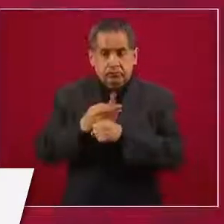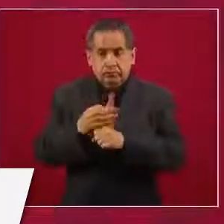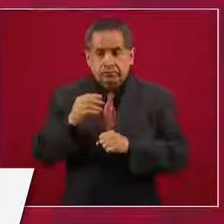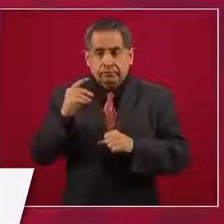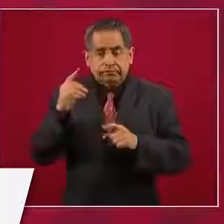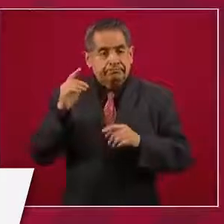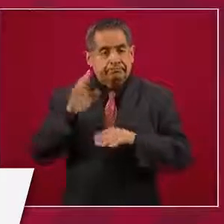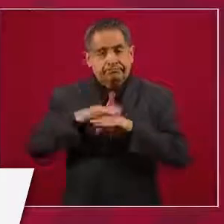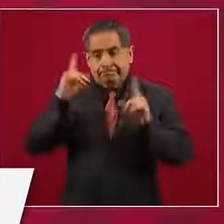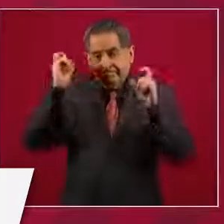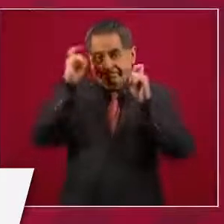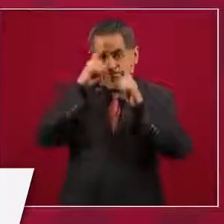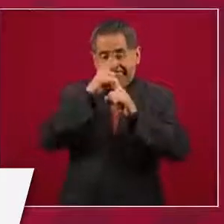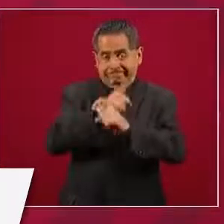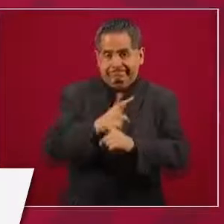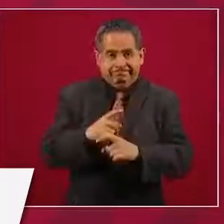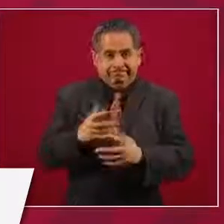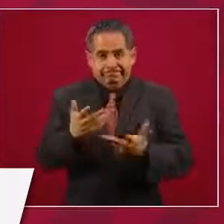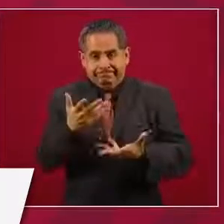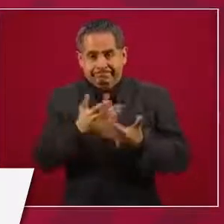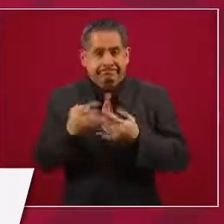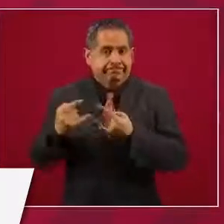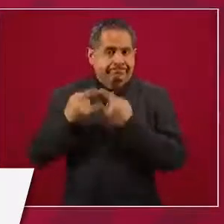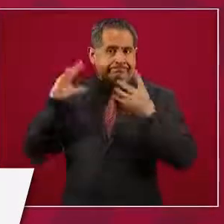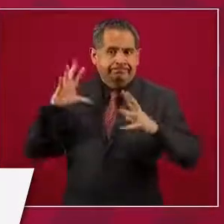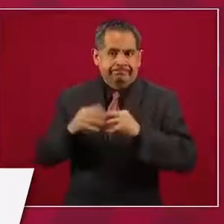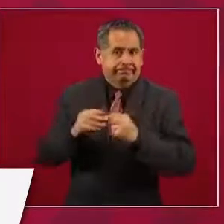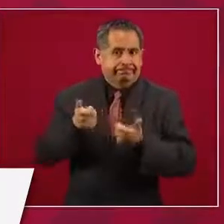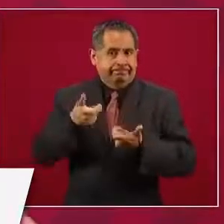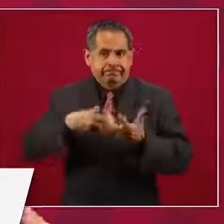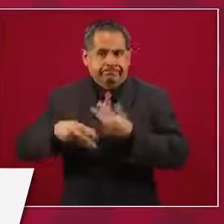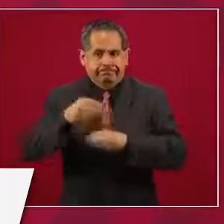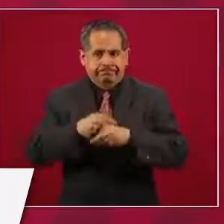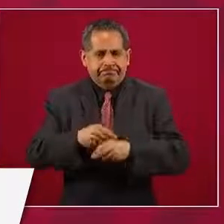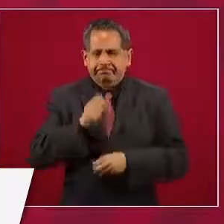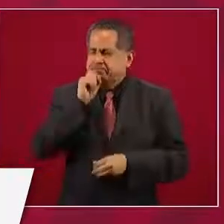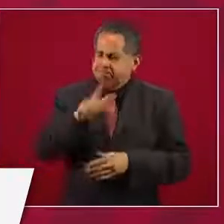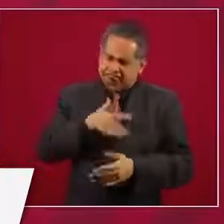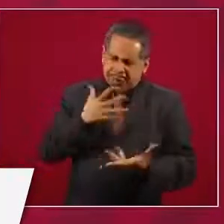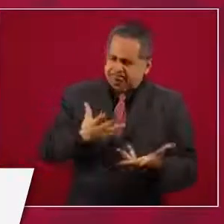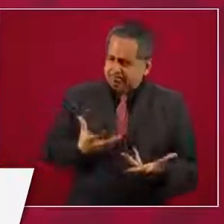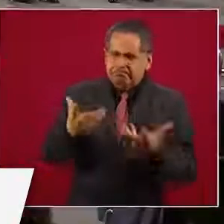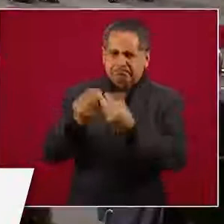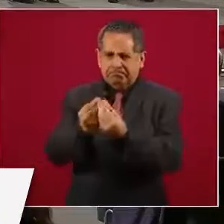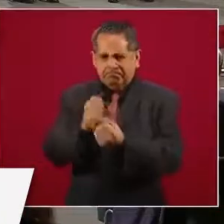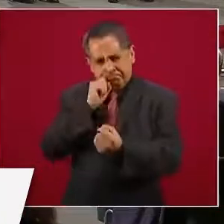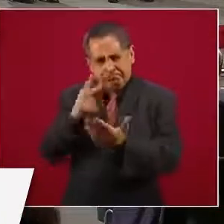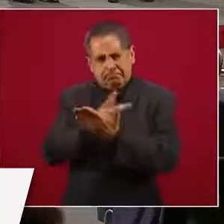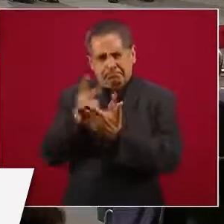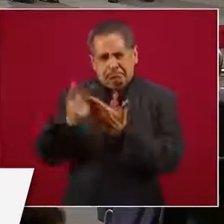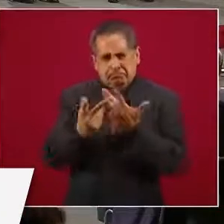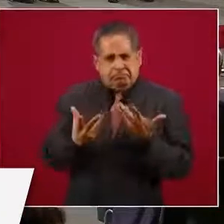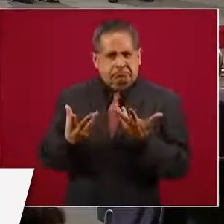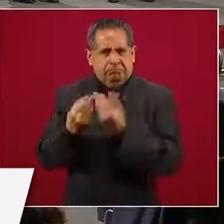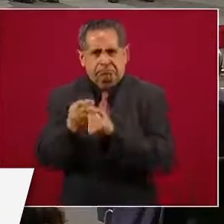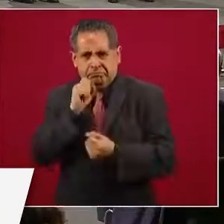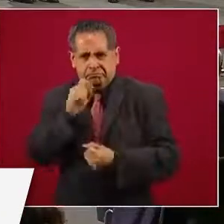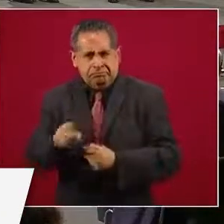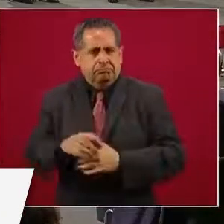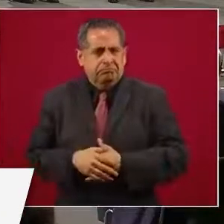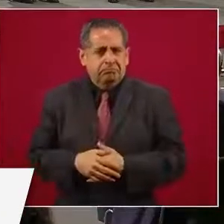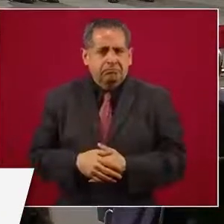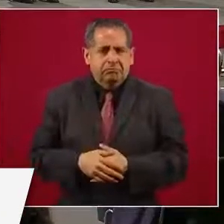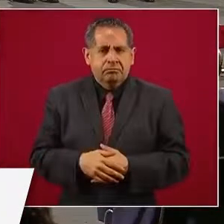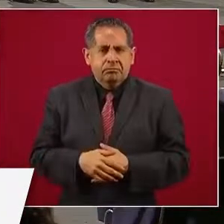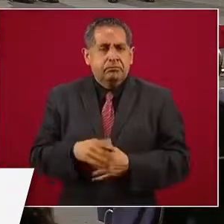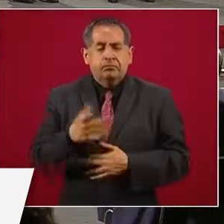de sus años más difíciles en la historia también, decidimos sumarnos a este gran proyecto, no